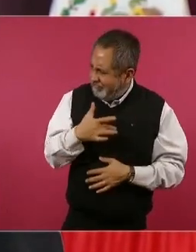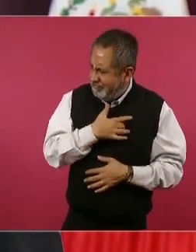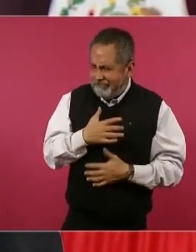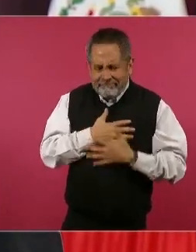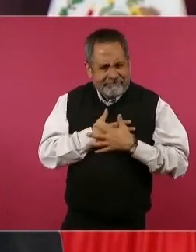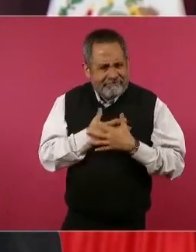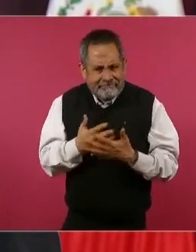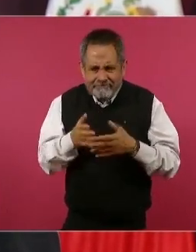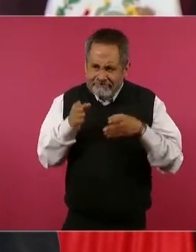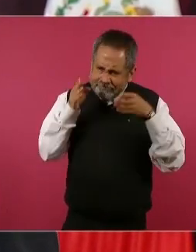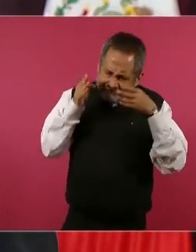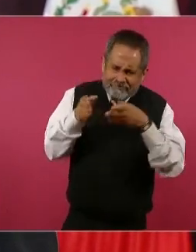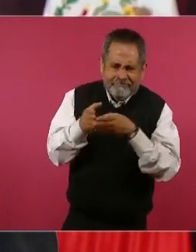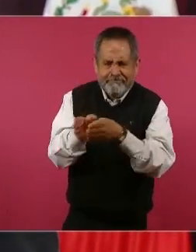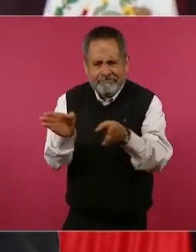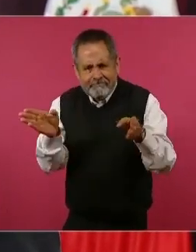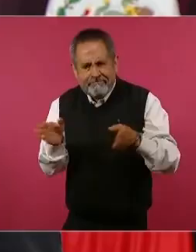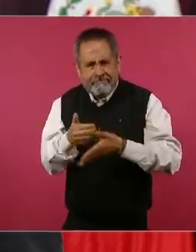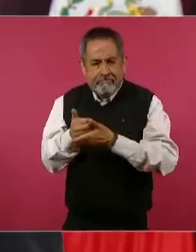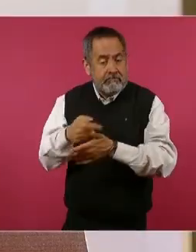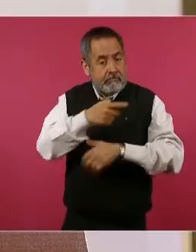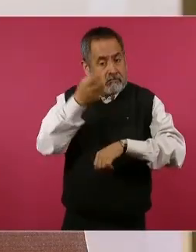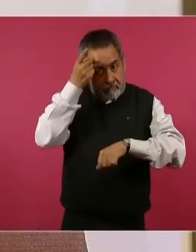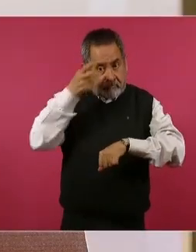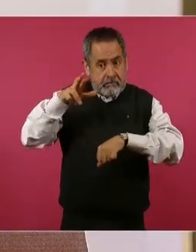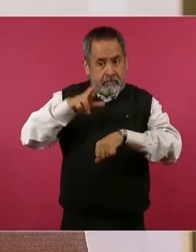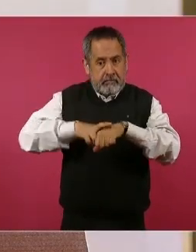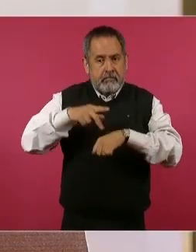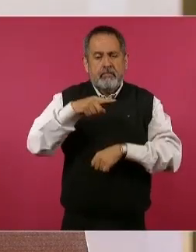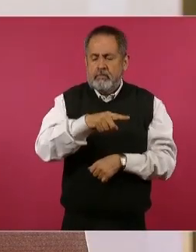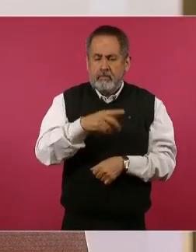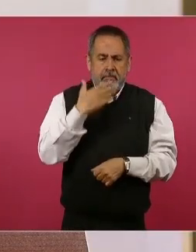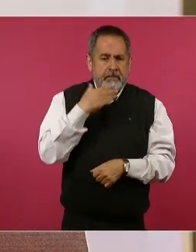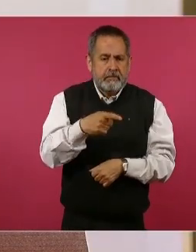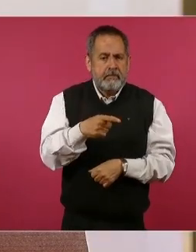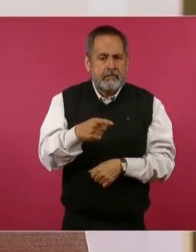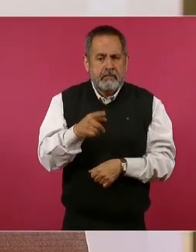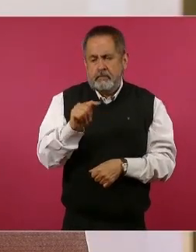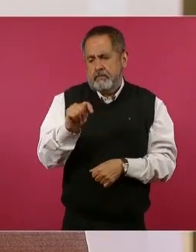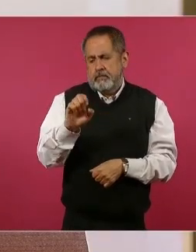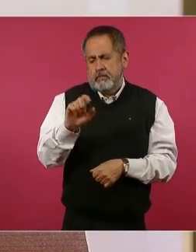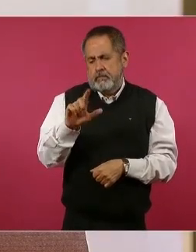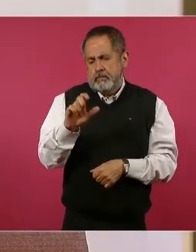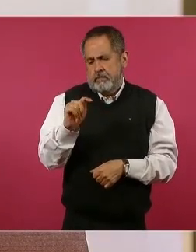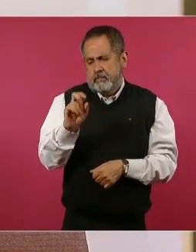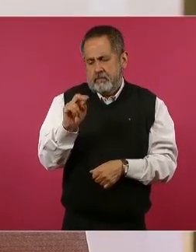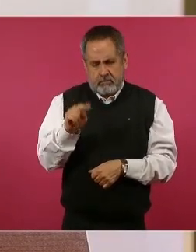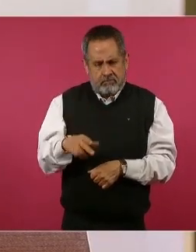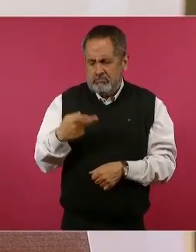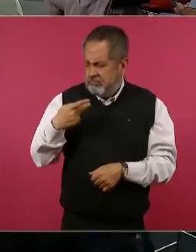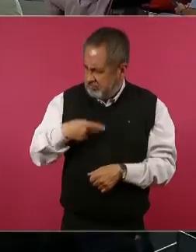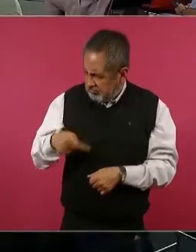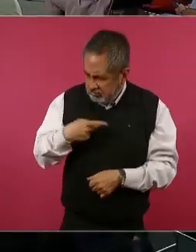con dimensión social. El director de Teletón es una